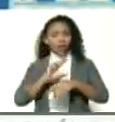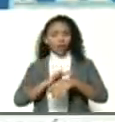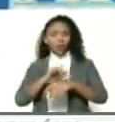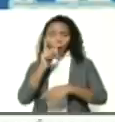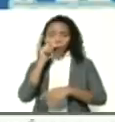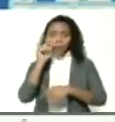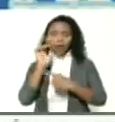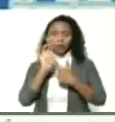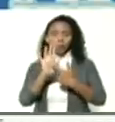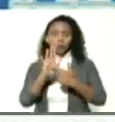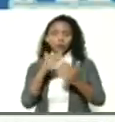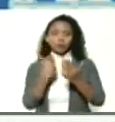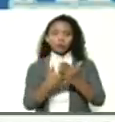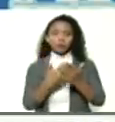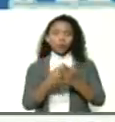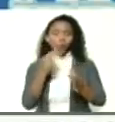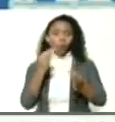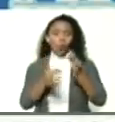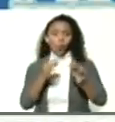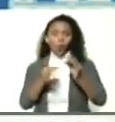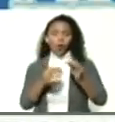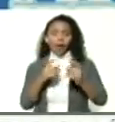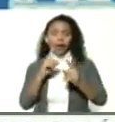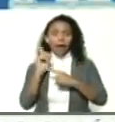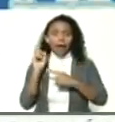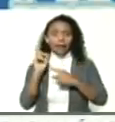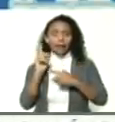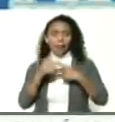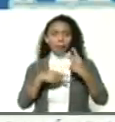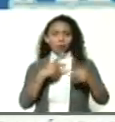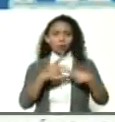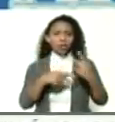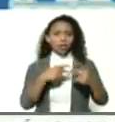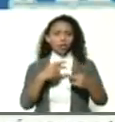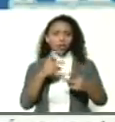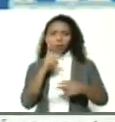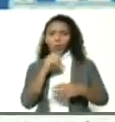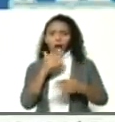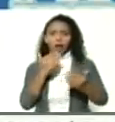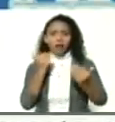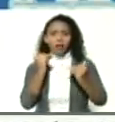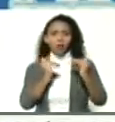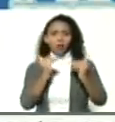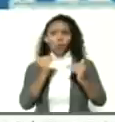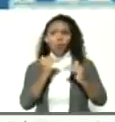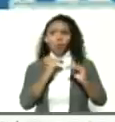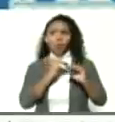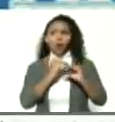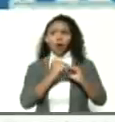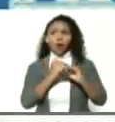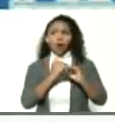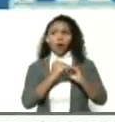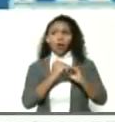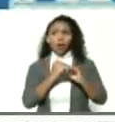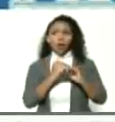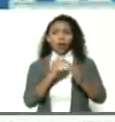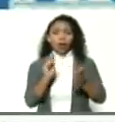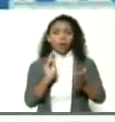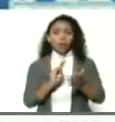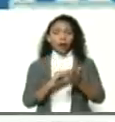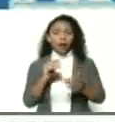Adhanom mostrando justamente este proceso de inequidad. ¿Lo tienes? Bueno, ponlo